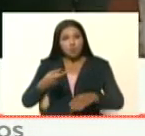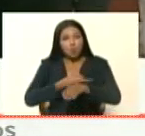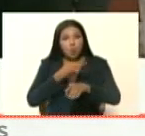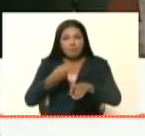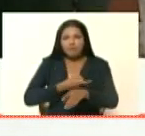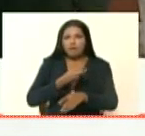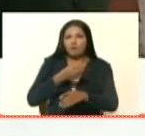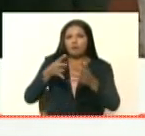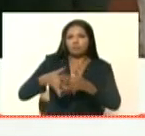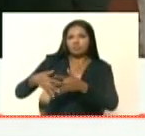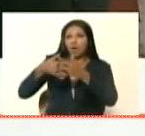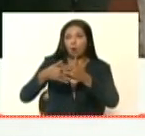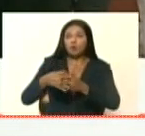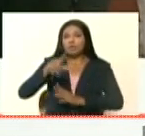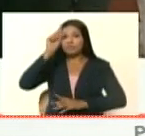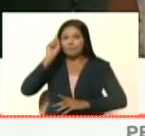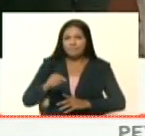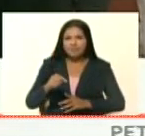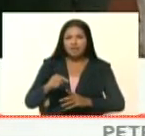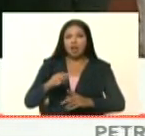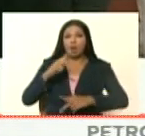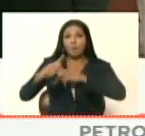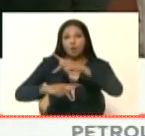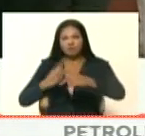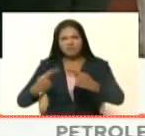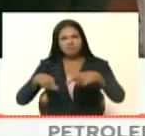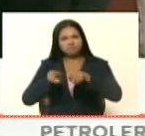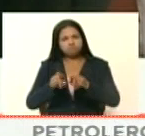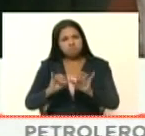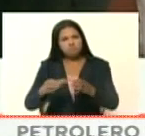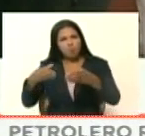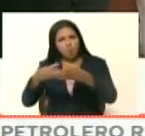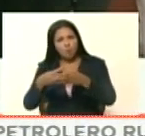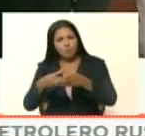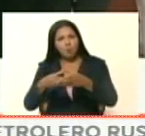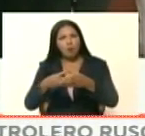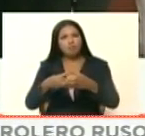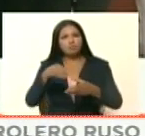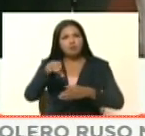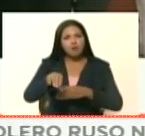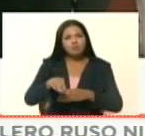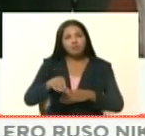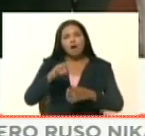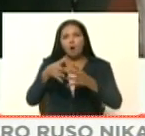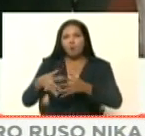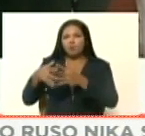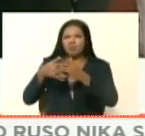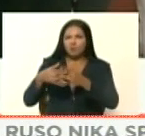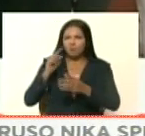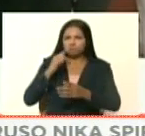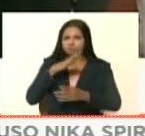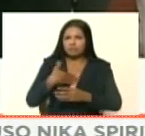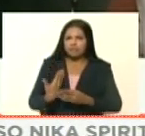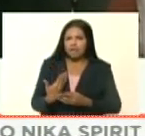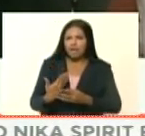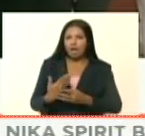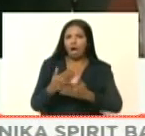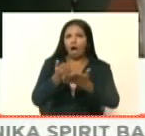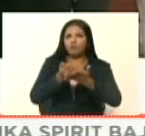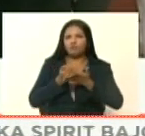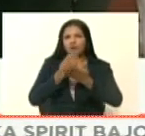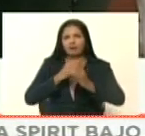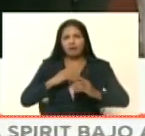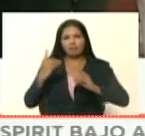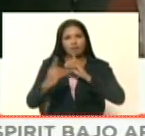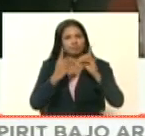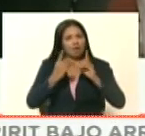Unidos e incluso los progresistas dentro de los Estados Unidos se niegan a favorecer el